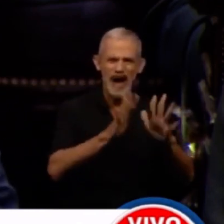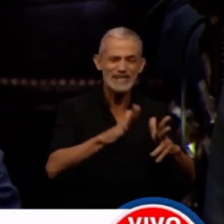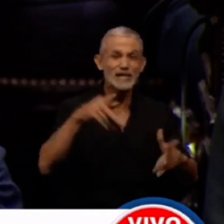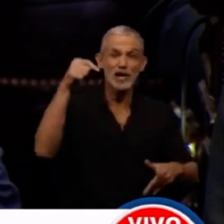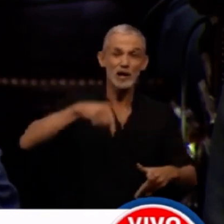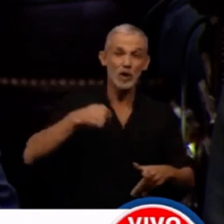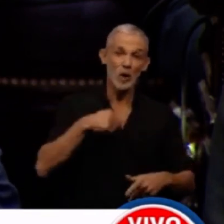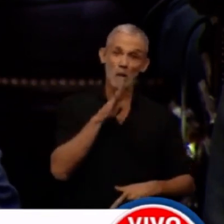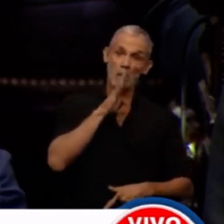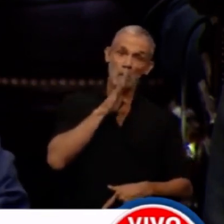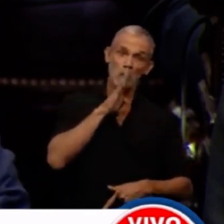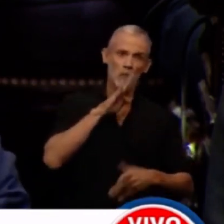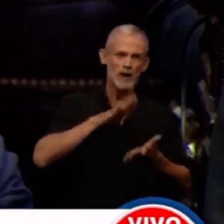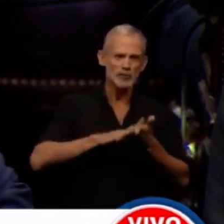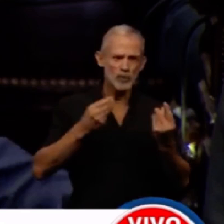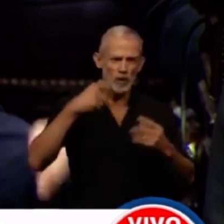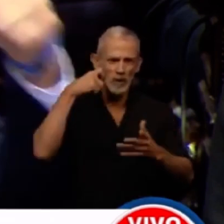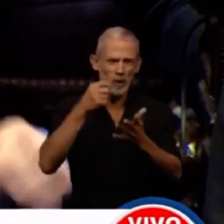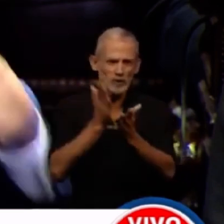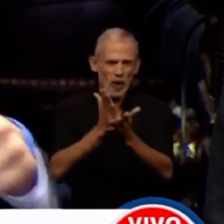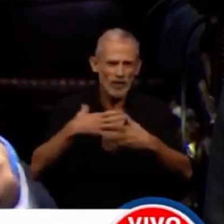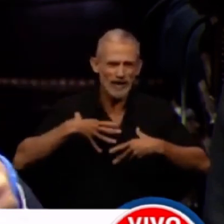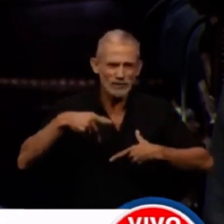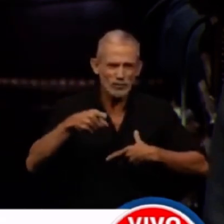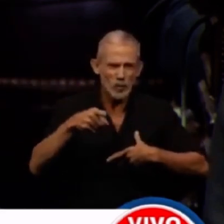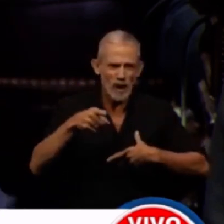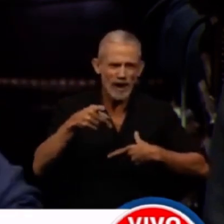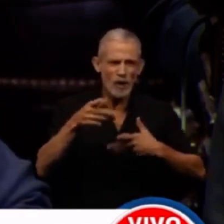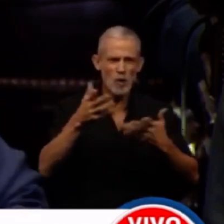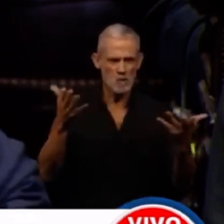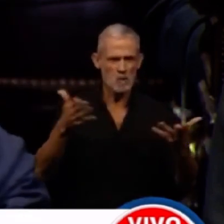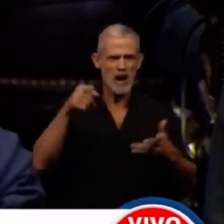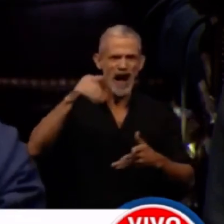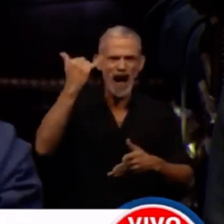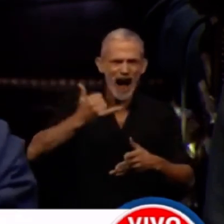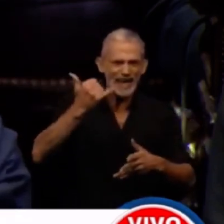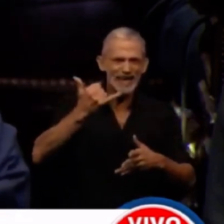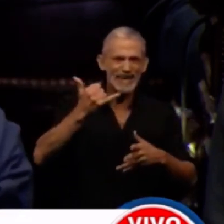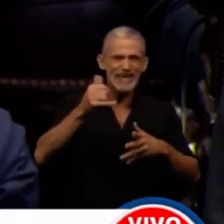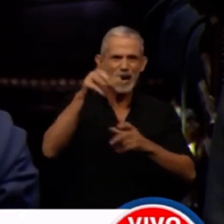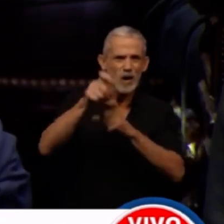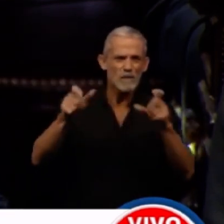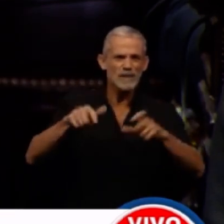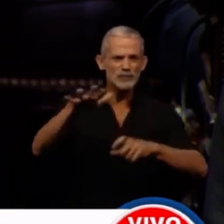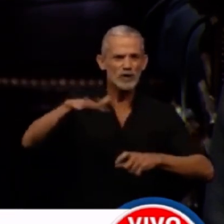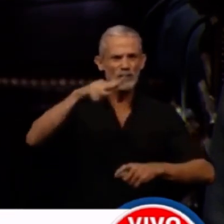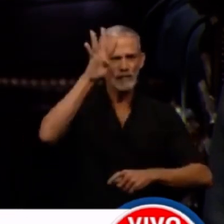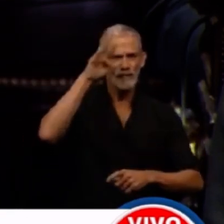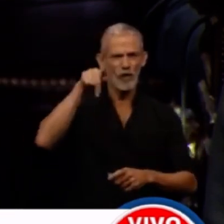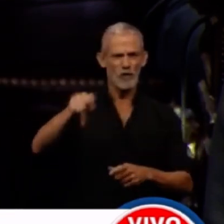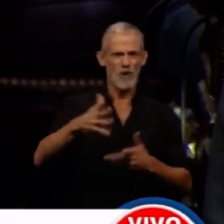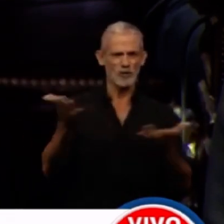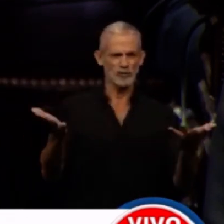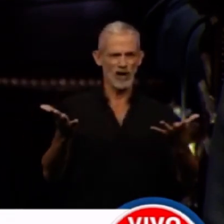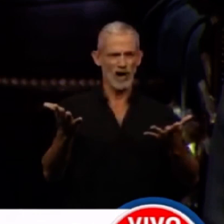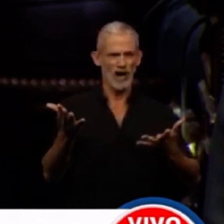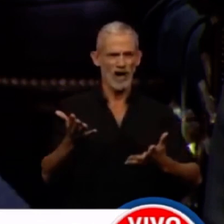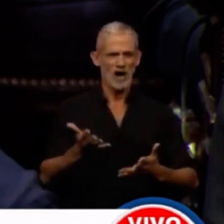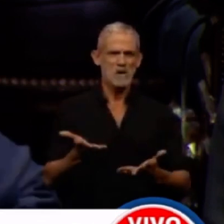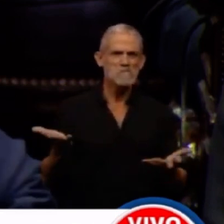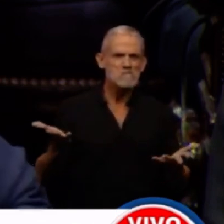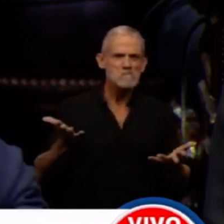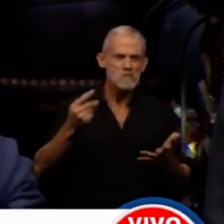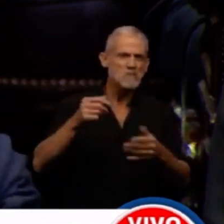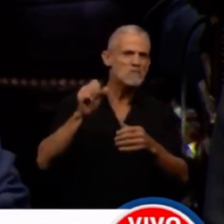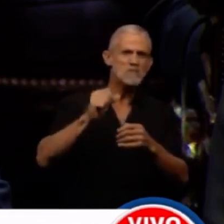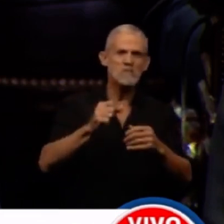pronuncien respecto de las graves violaciones que actualmente viven los formoseños, en donde en muchos casos son privados